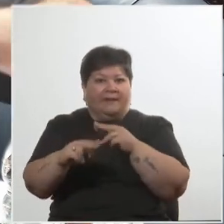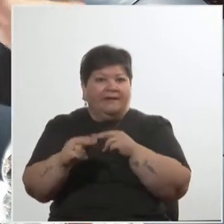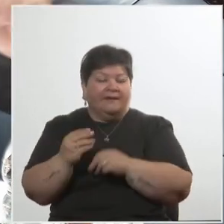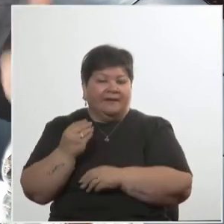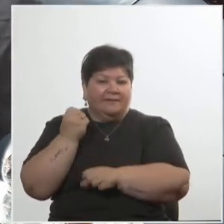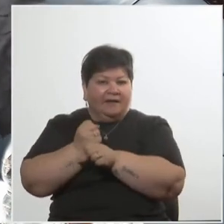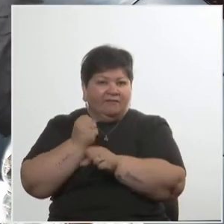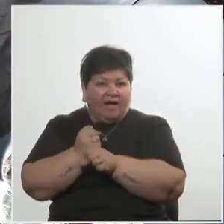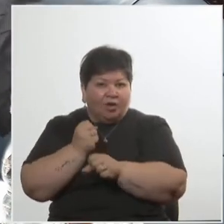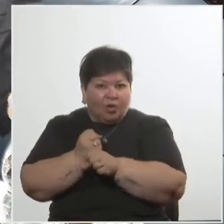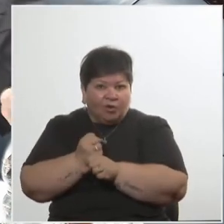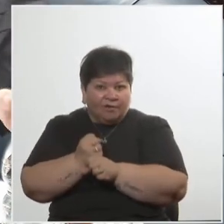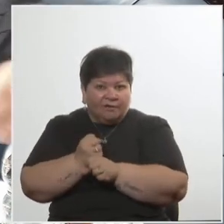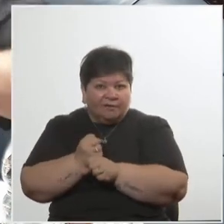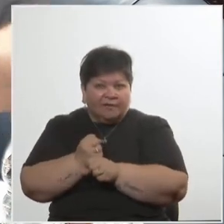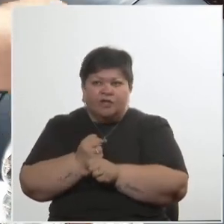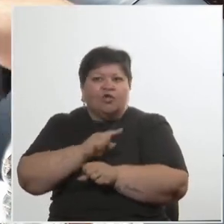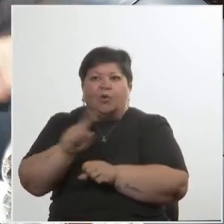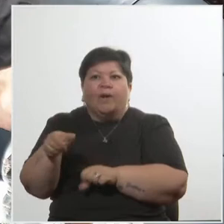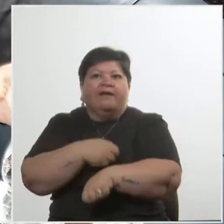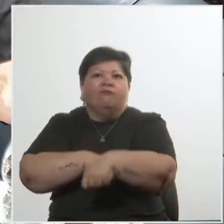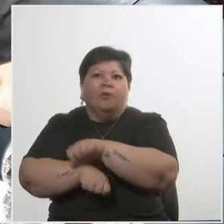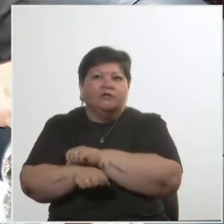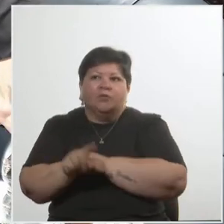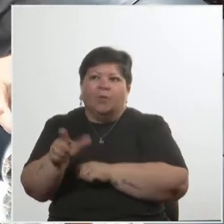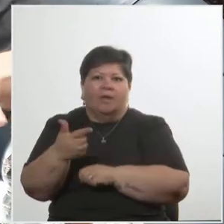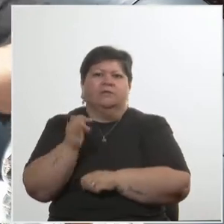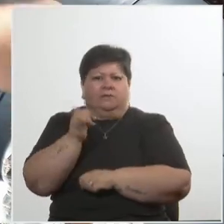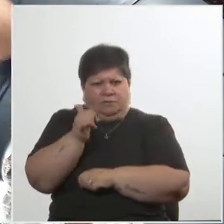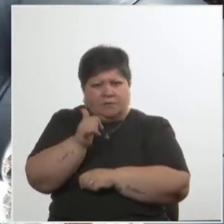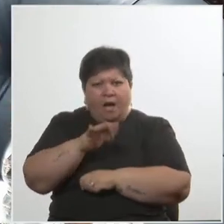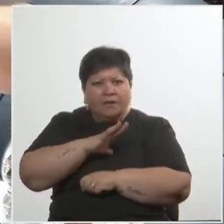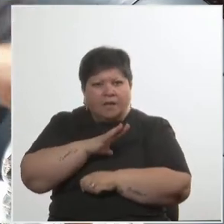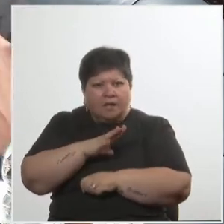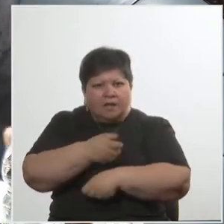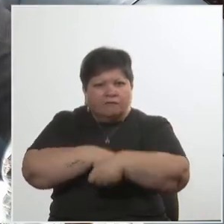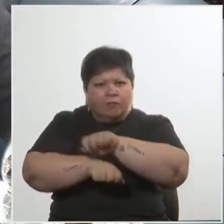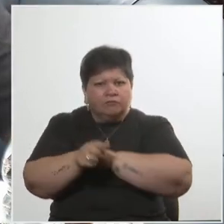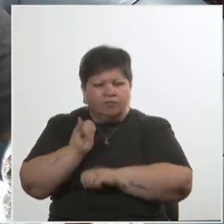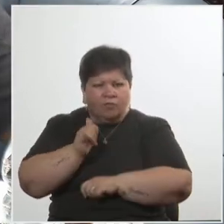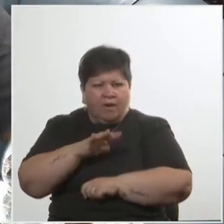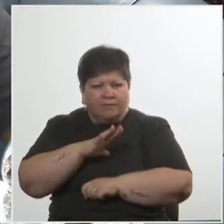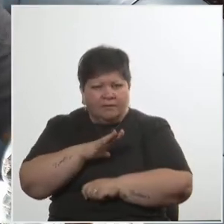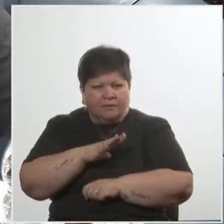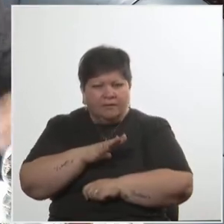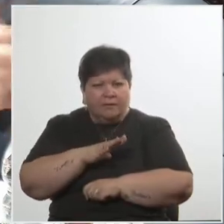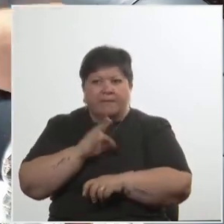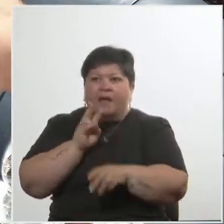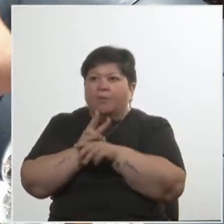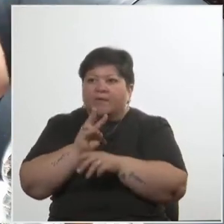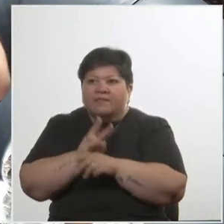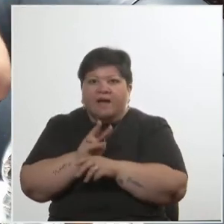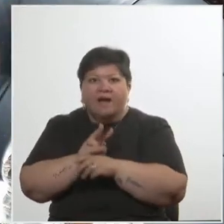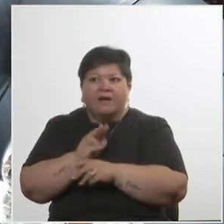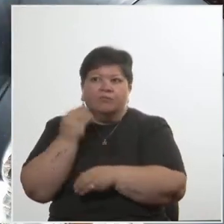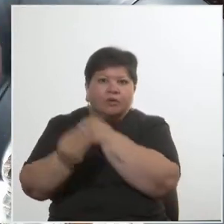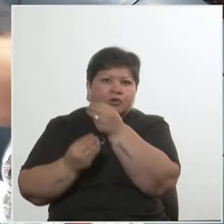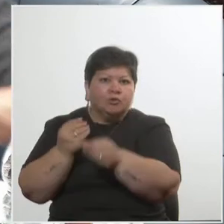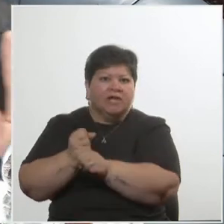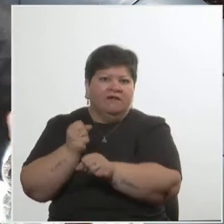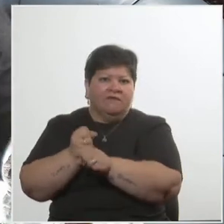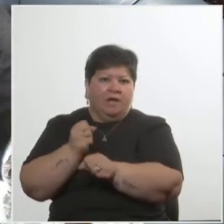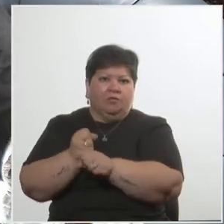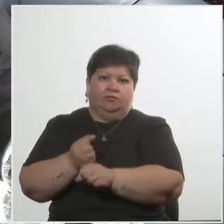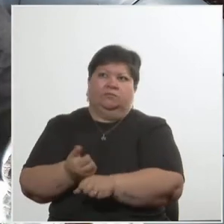trabajo no es que no están haciendo esfuerzos clarísimos para determinar la defensa del puesto de trabajo vaya si ya están haciendo